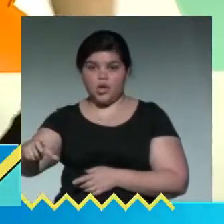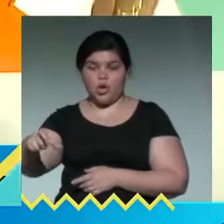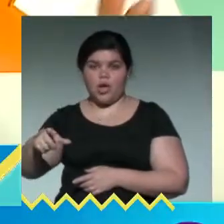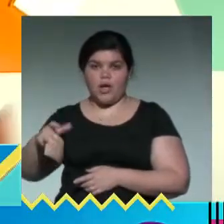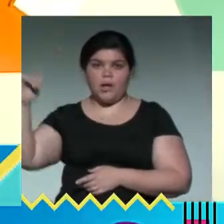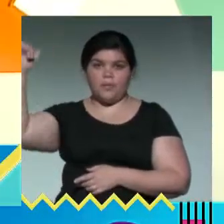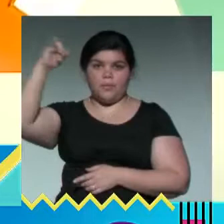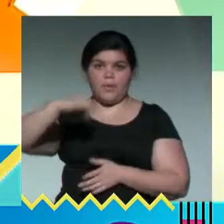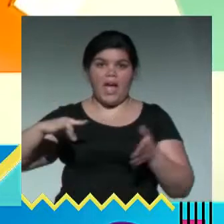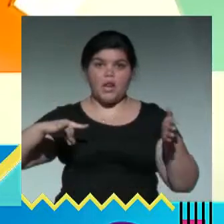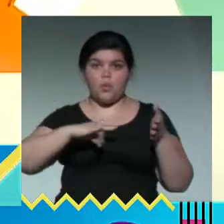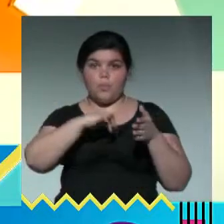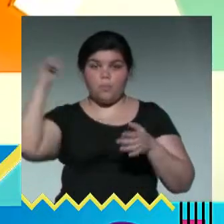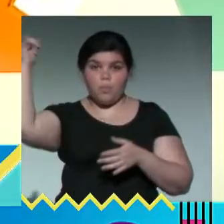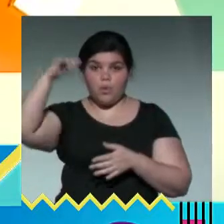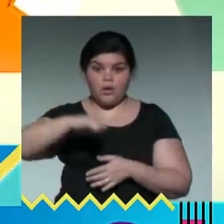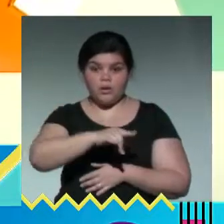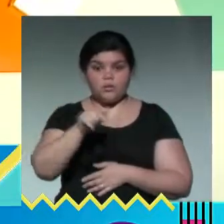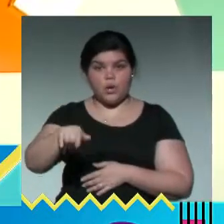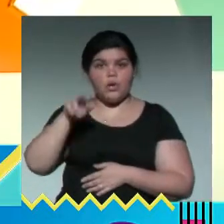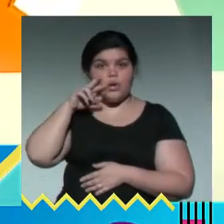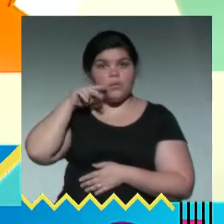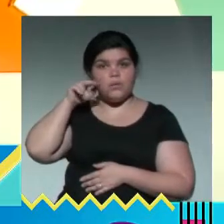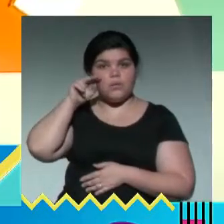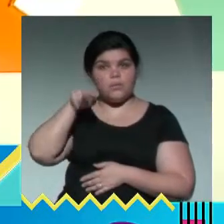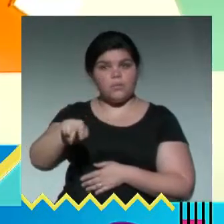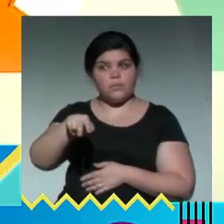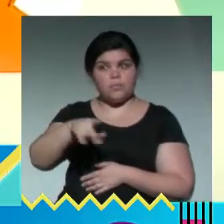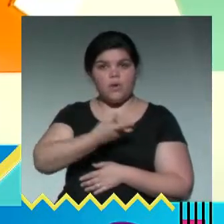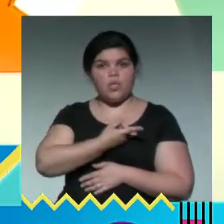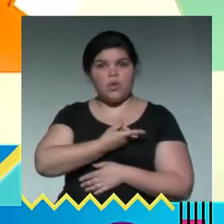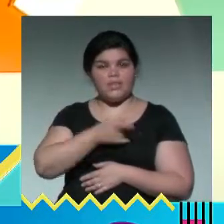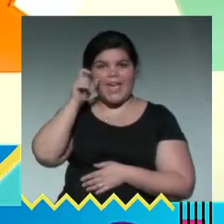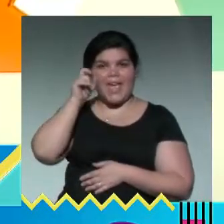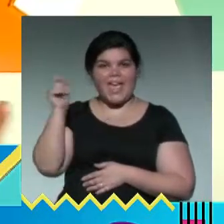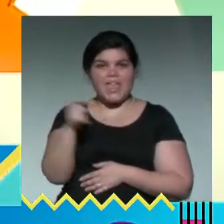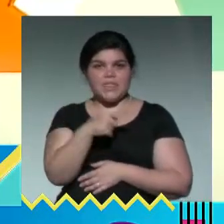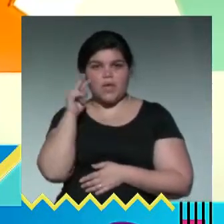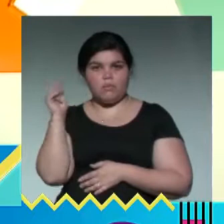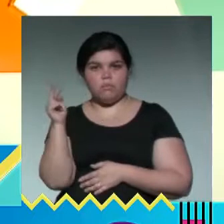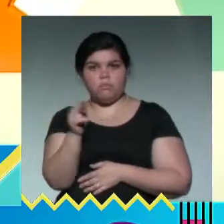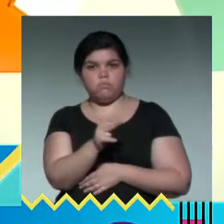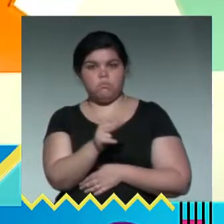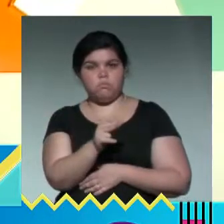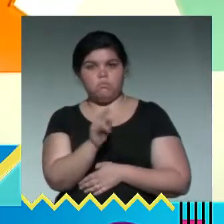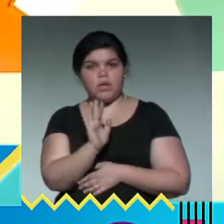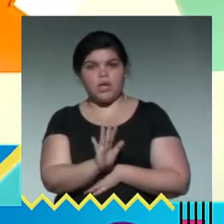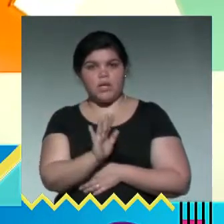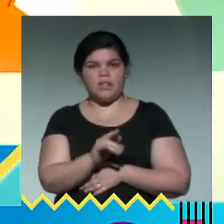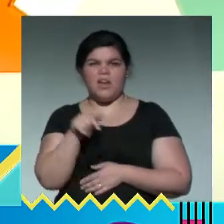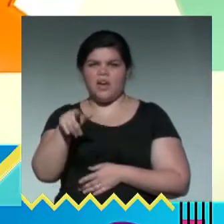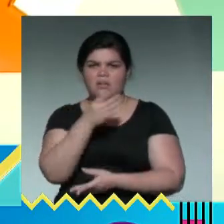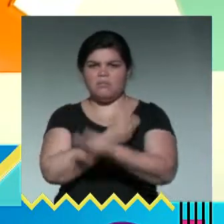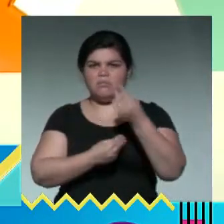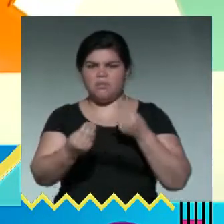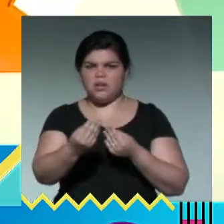cierto?, mirando hacia el Río de la Plata, mirando hacia, digamos, el este. Ahí hubo toda una discusión que puso otra